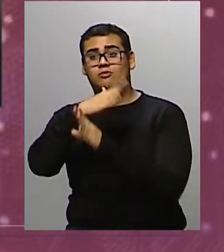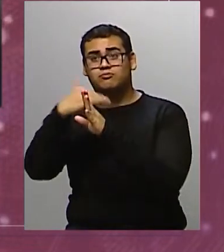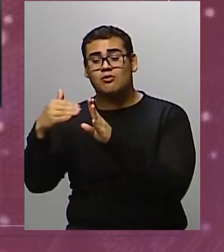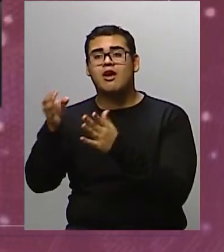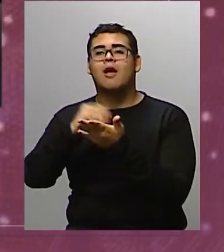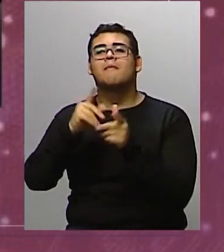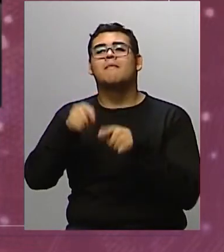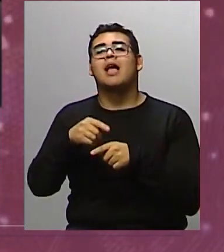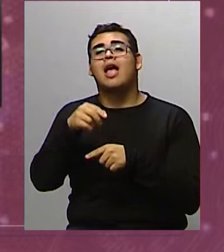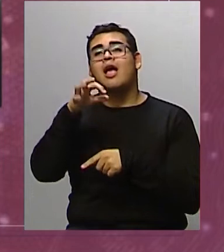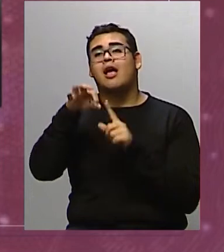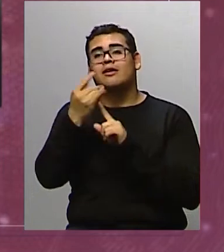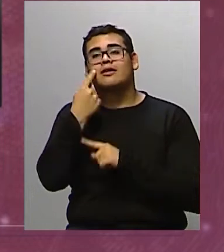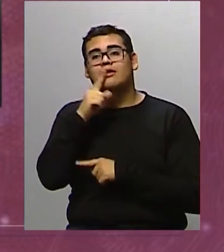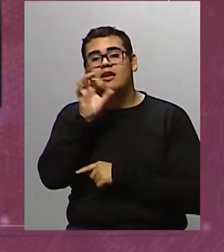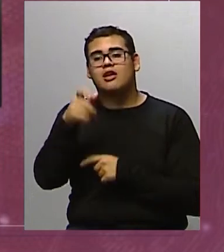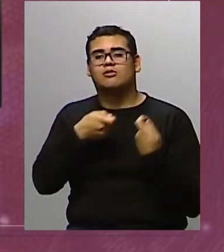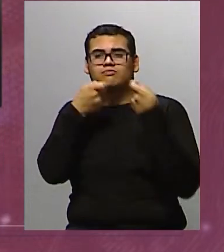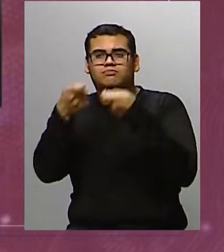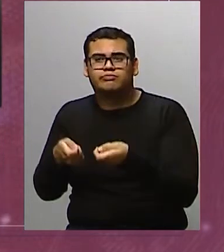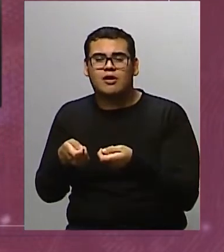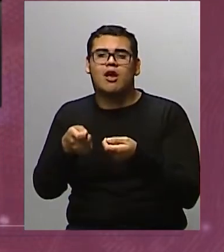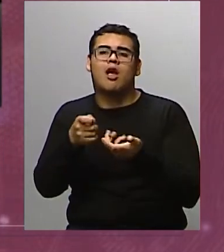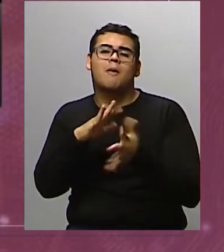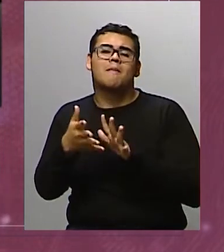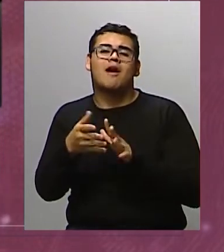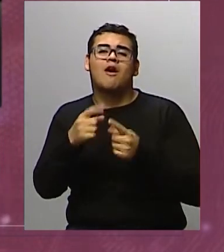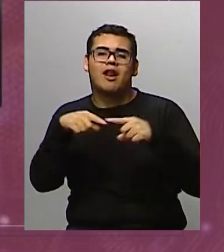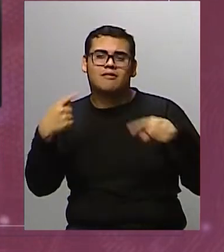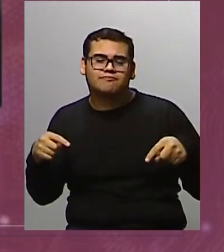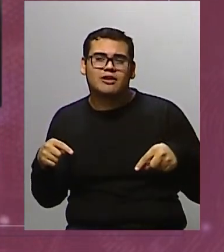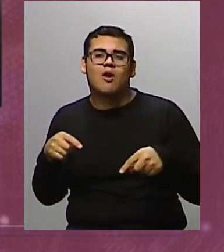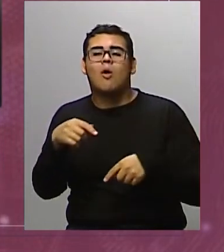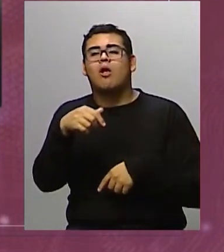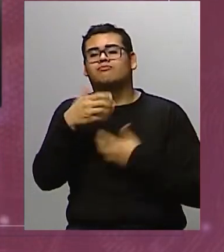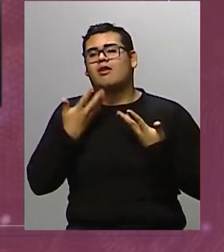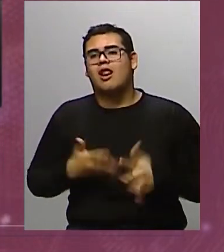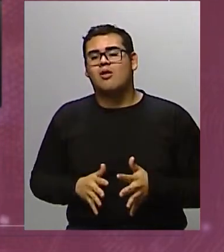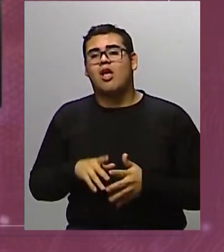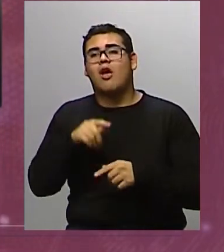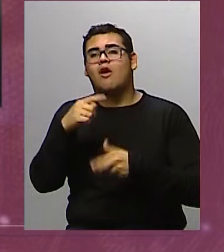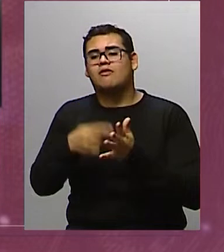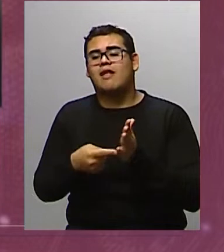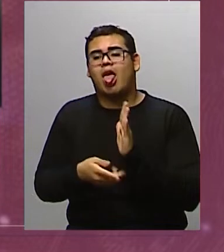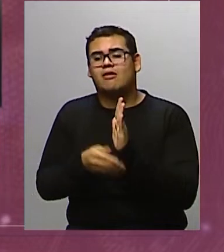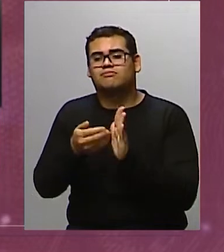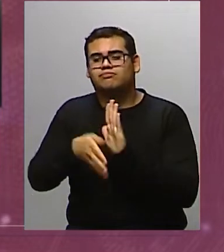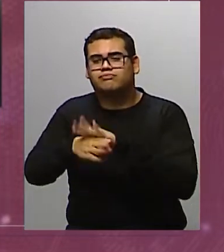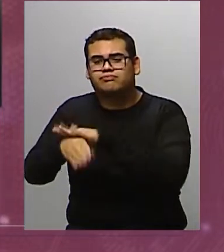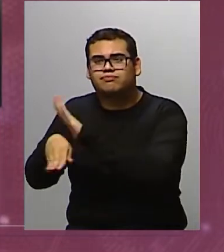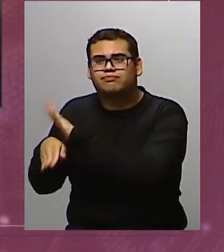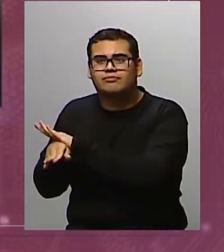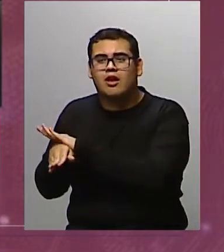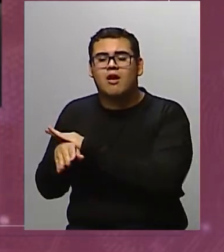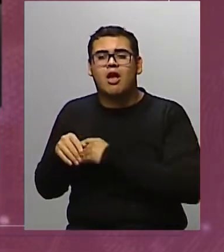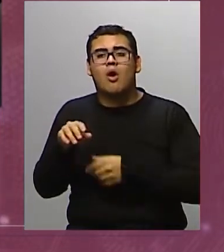financiamientos, también lo hizo la provincia, Recursos Naturales, que actuaron sobre un año sacando tamarindo junto con nosotros, pero estuvimos 1 o